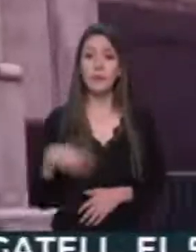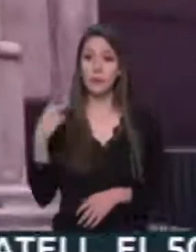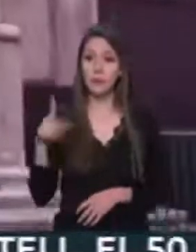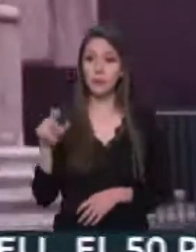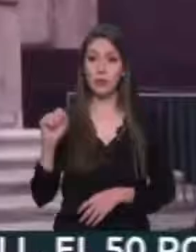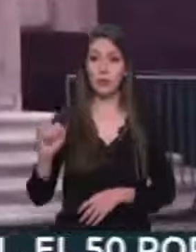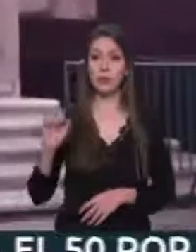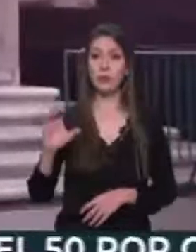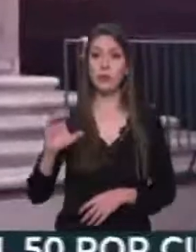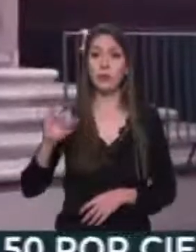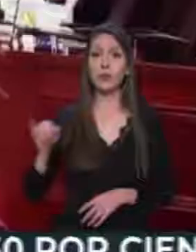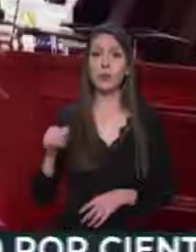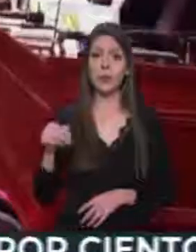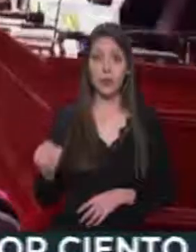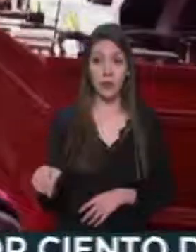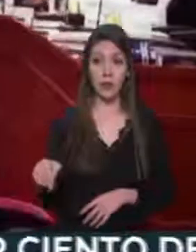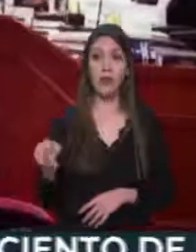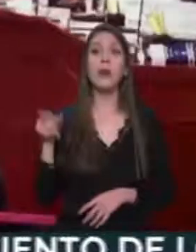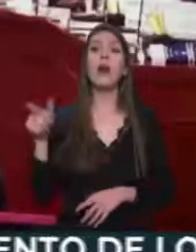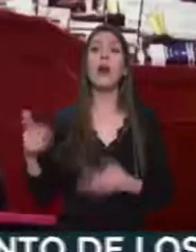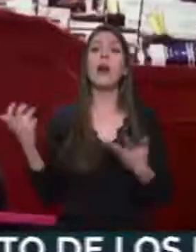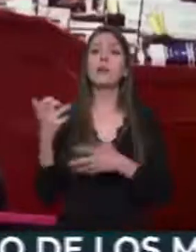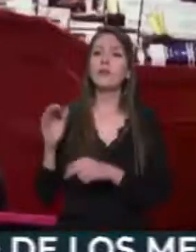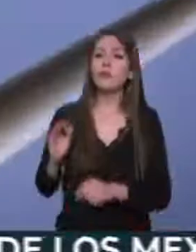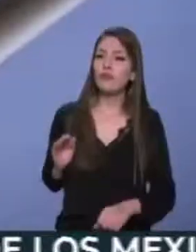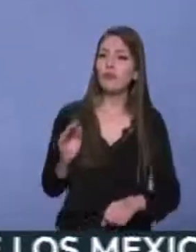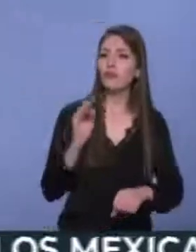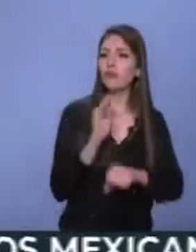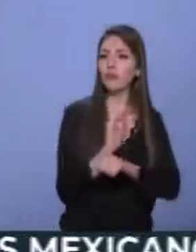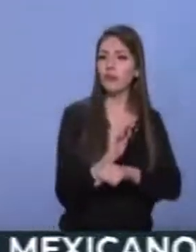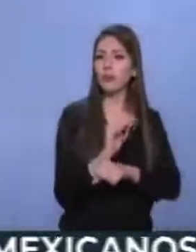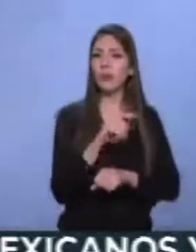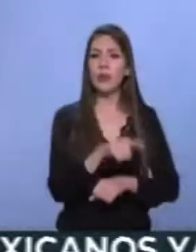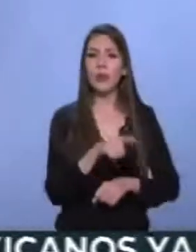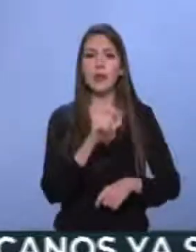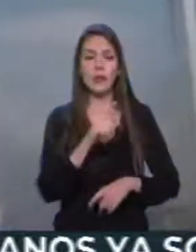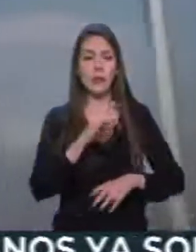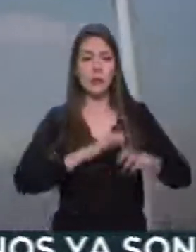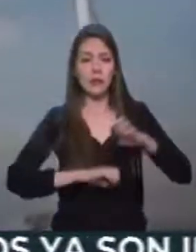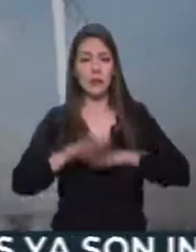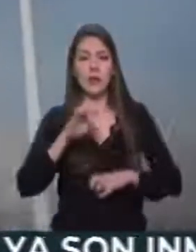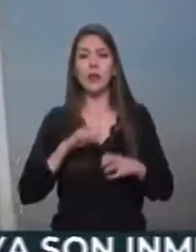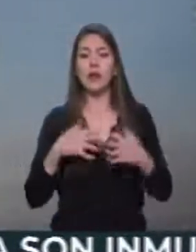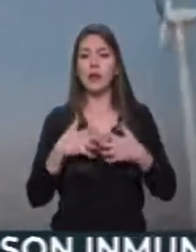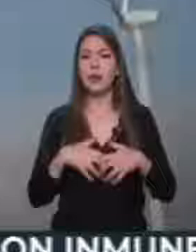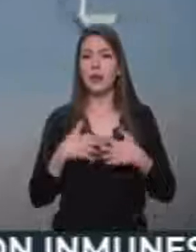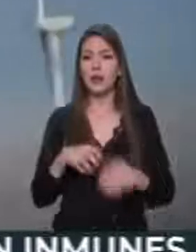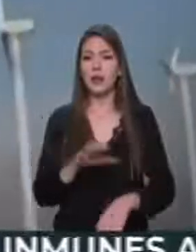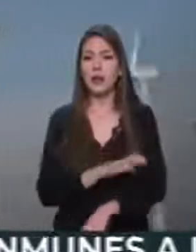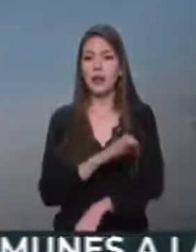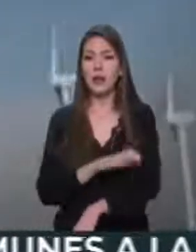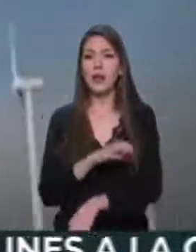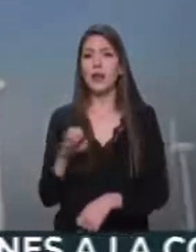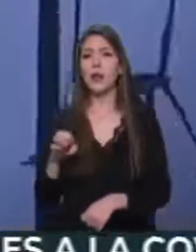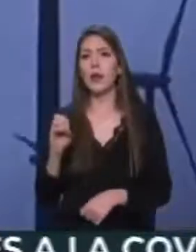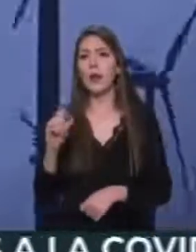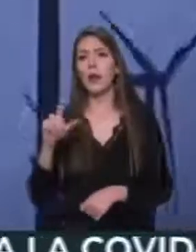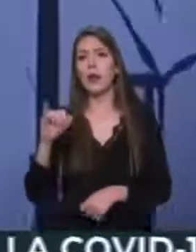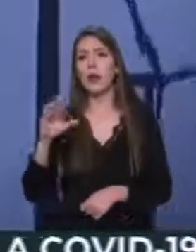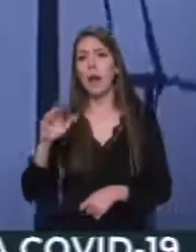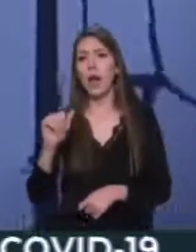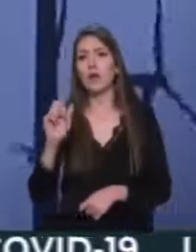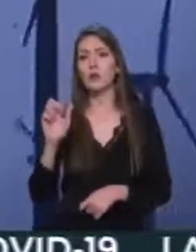de Justicia resultó a favor de la empresa Energía Eólica del Sur, más bien un conglomerado de